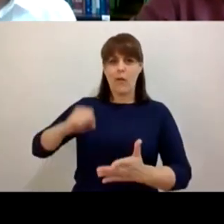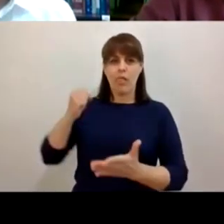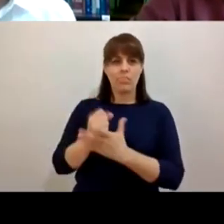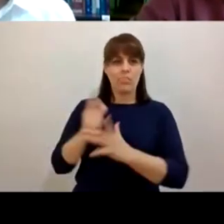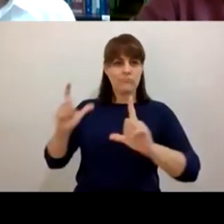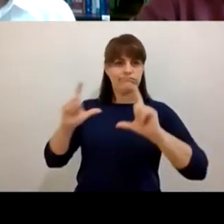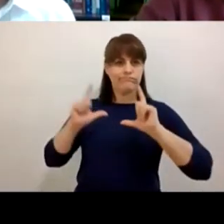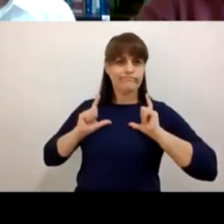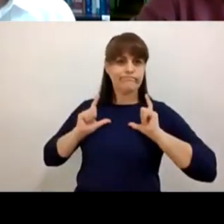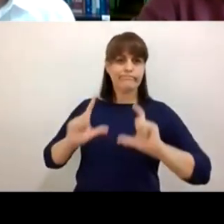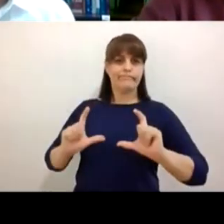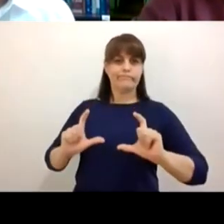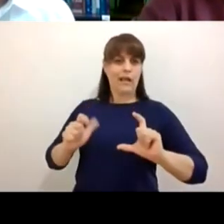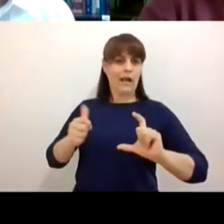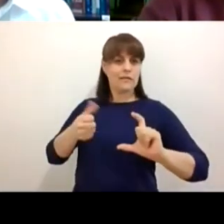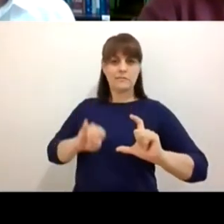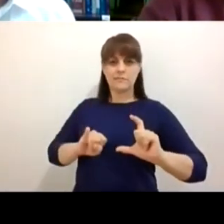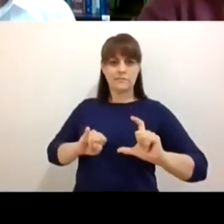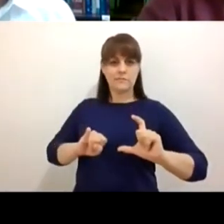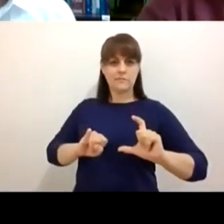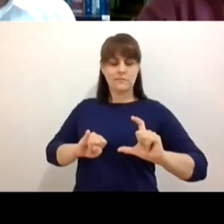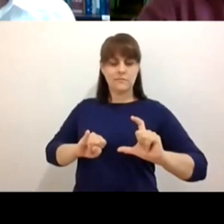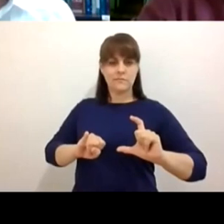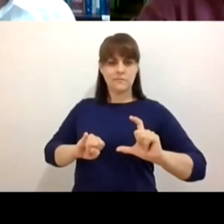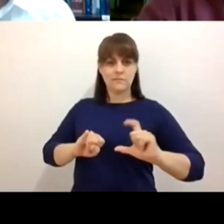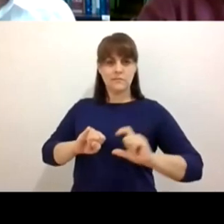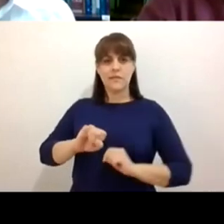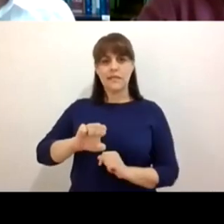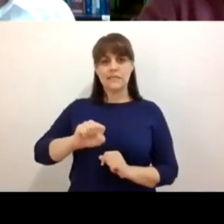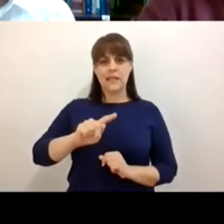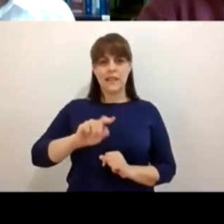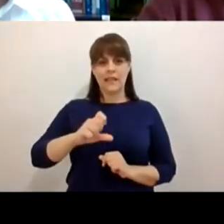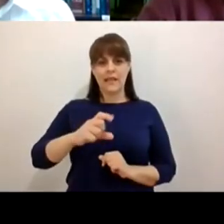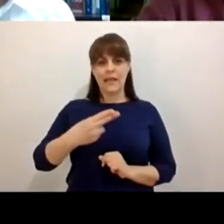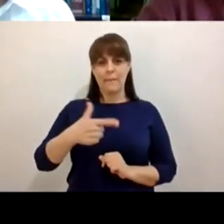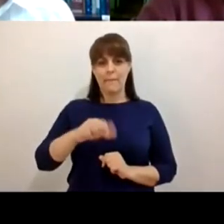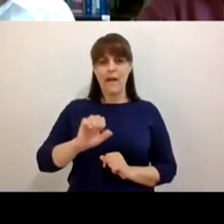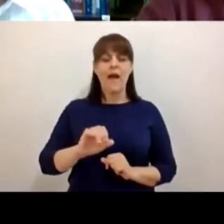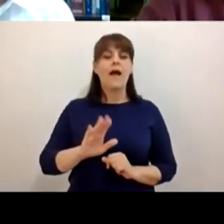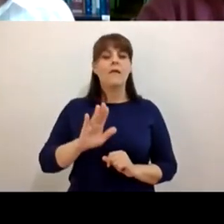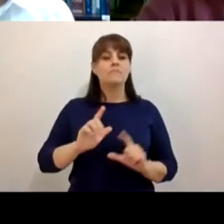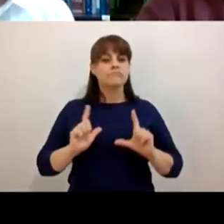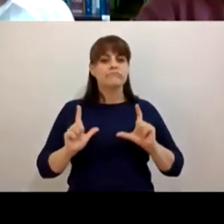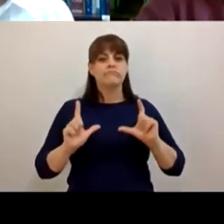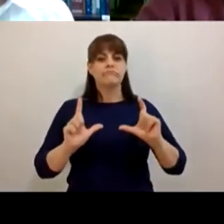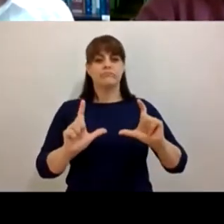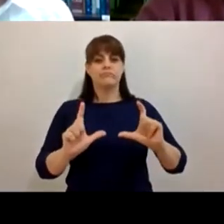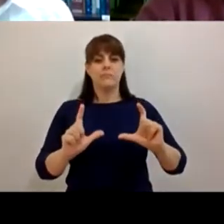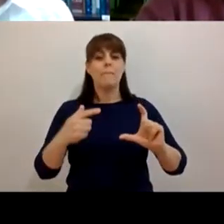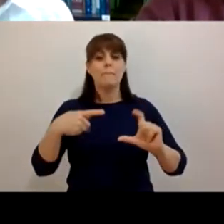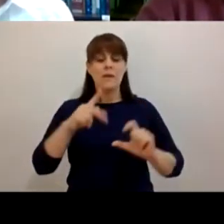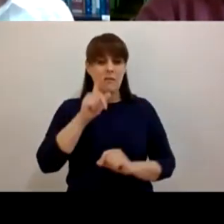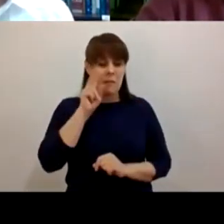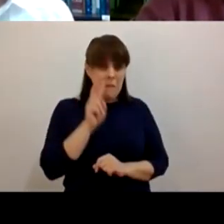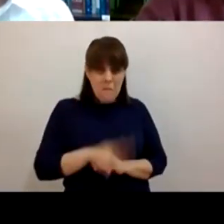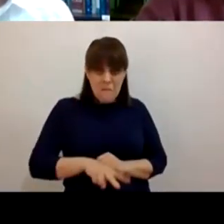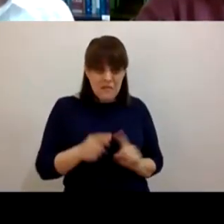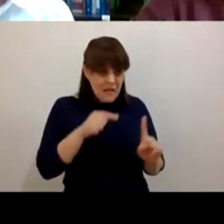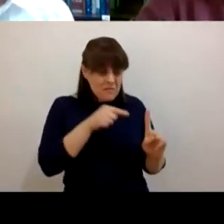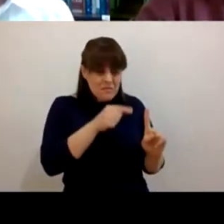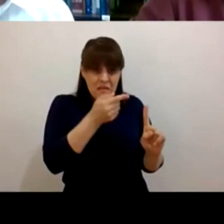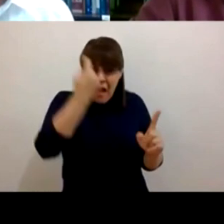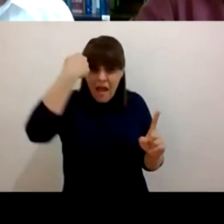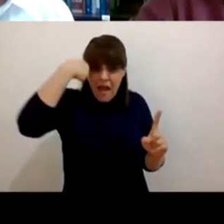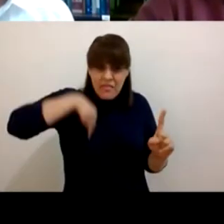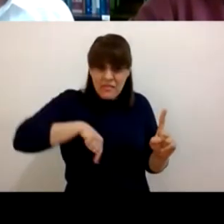condena. Pero él en realidad es un, usted lo dijo, son dulces como tunas, ¿no? Son niños y